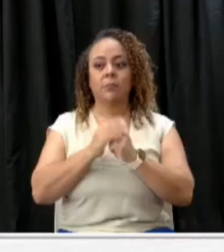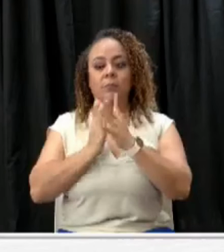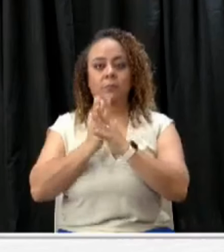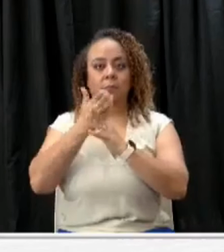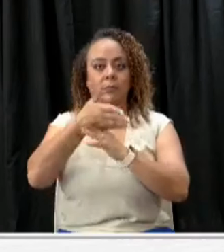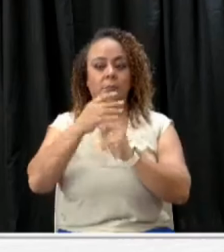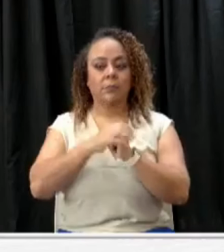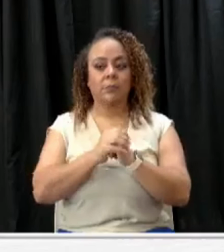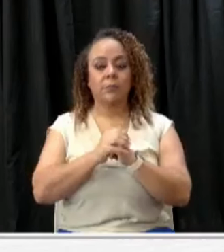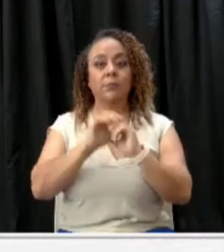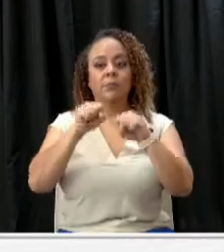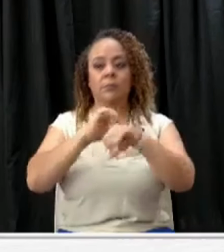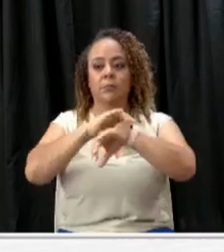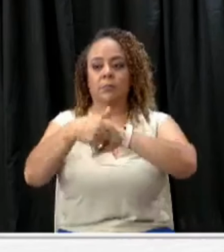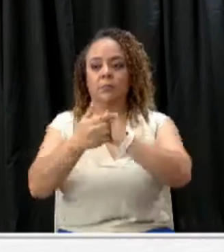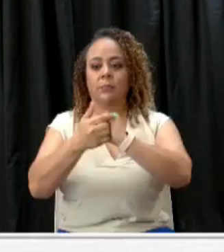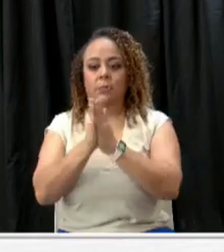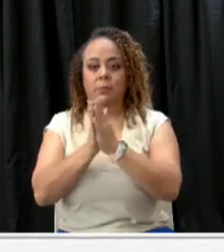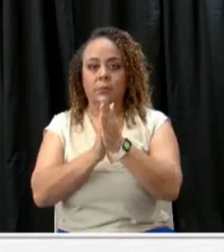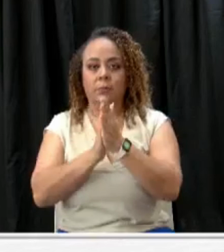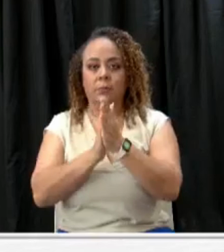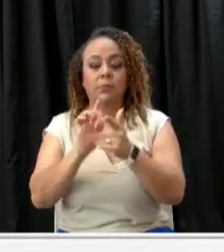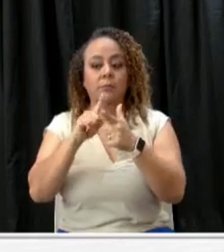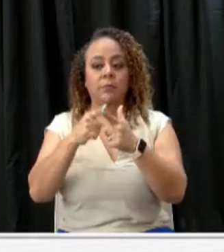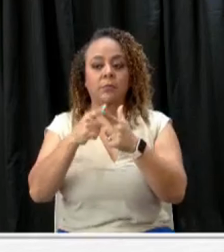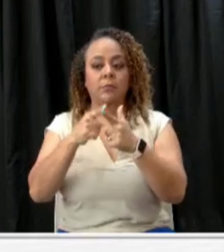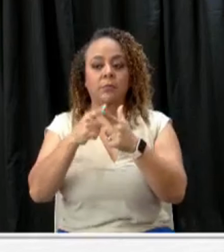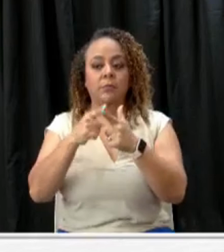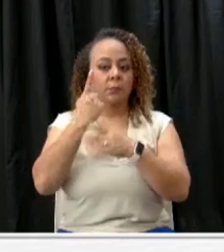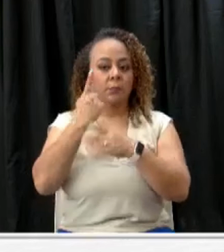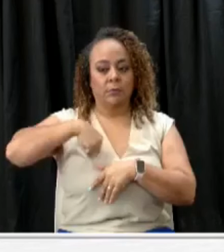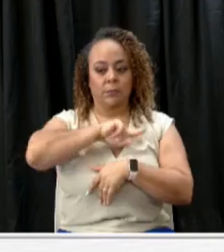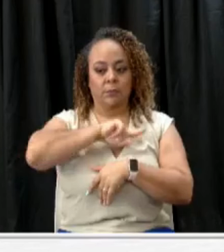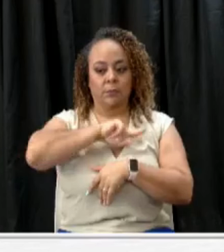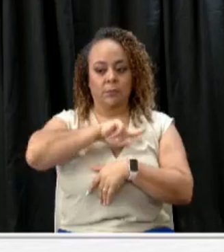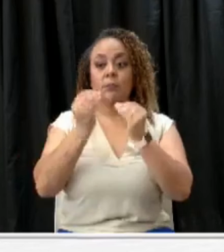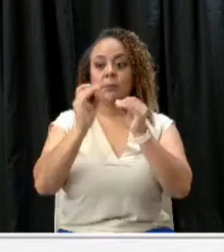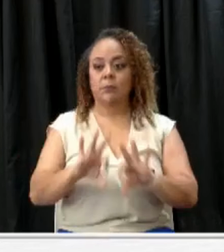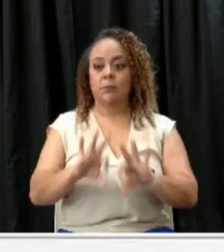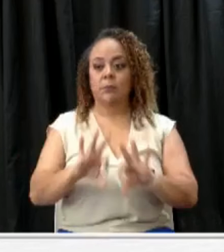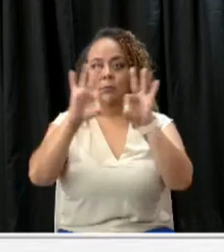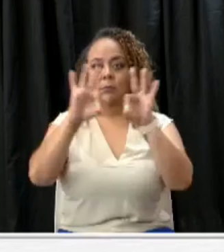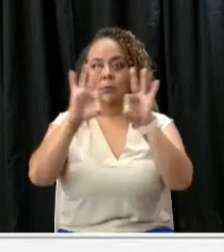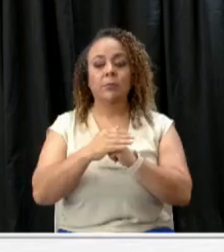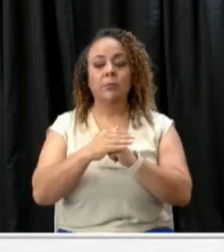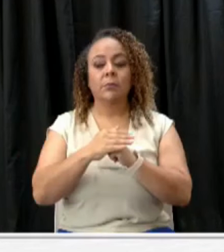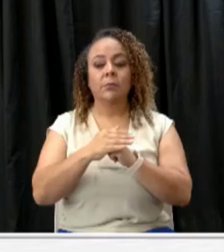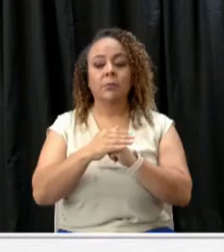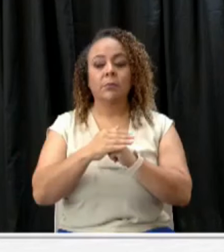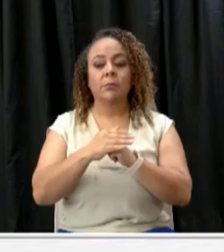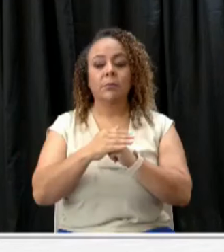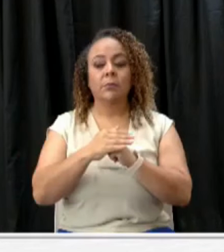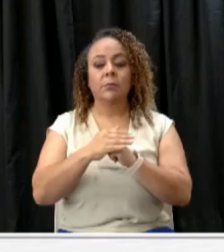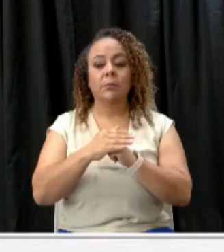a poderse lavar las manos. Entonces, por eso es que para nosotros es tan importante también hablar del tema de higiene y no